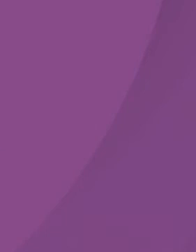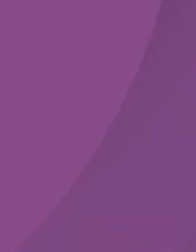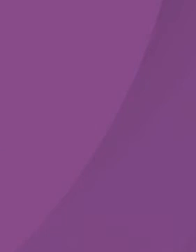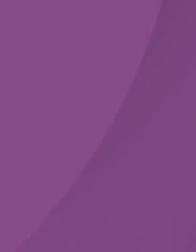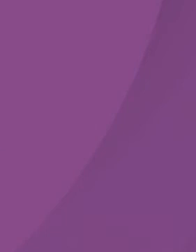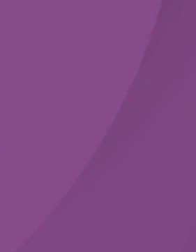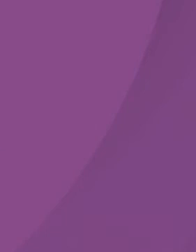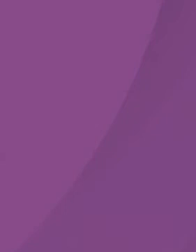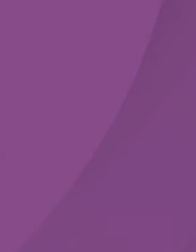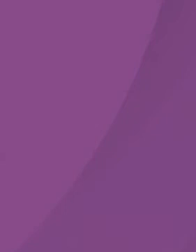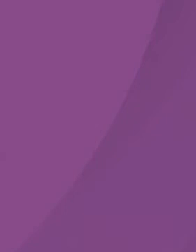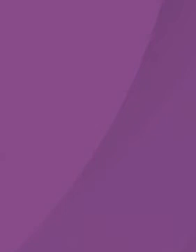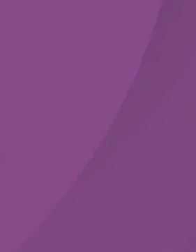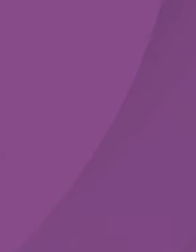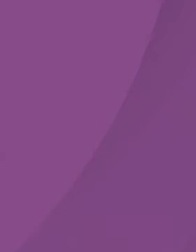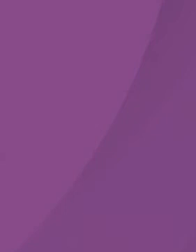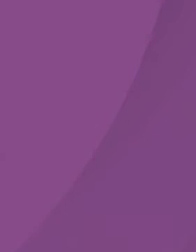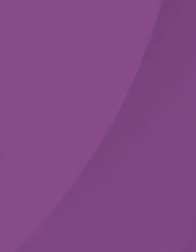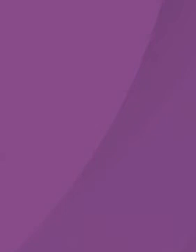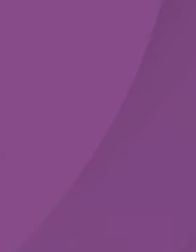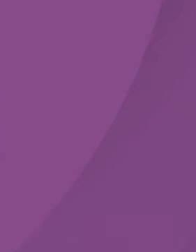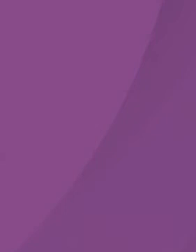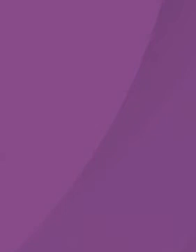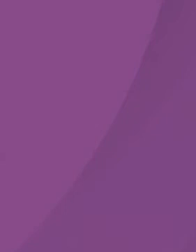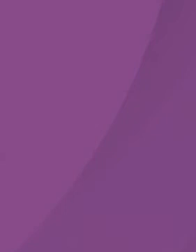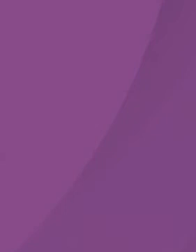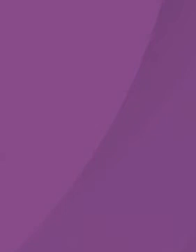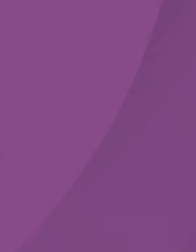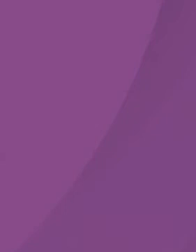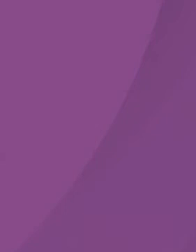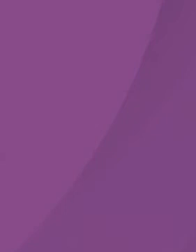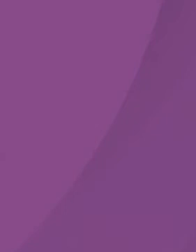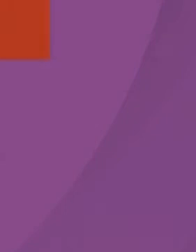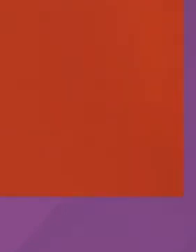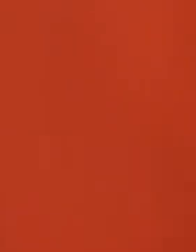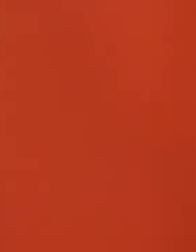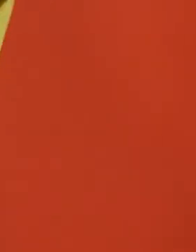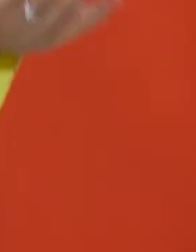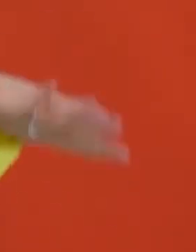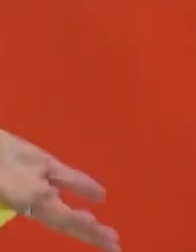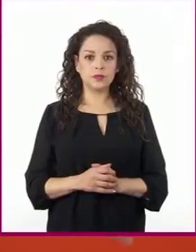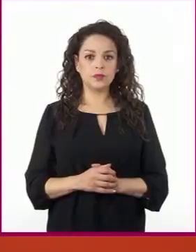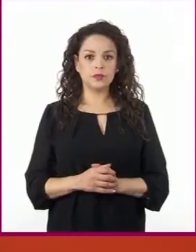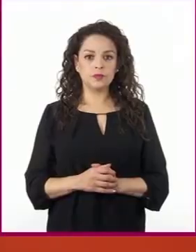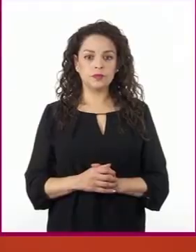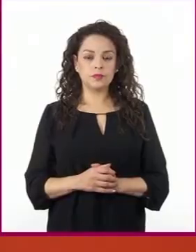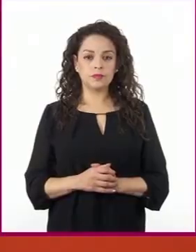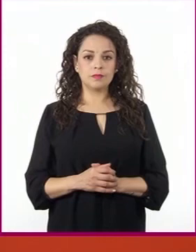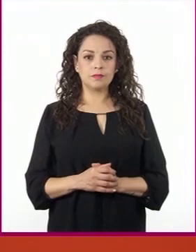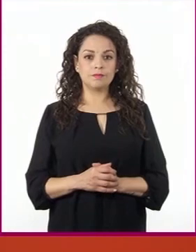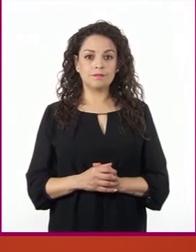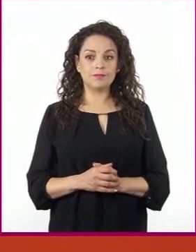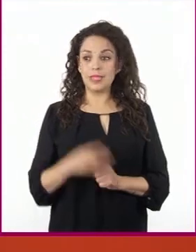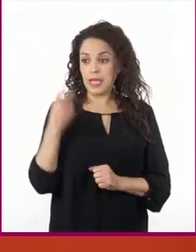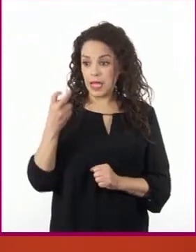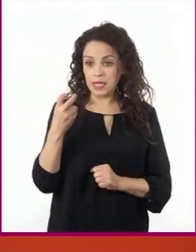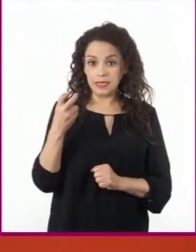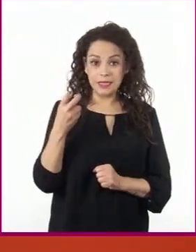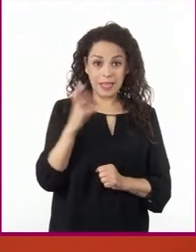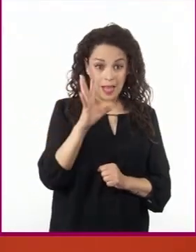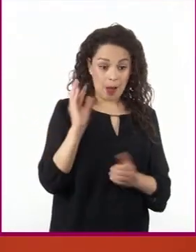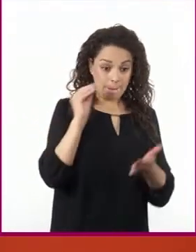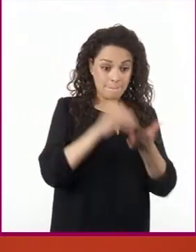interpreto así. No estoy de acuerdo contigo. Y seguido de ellas, argumentar